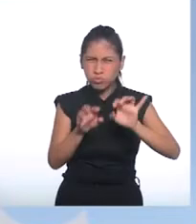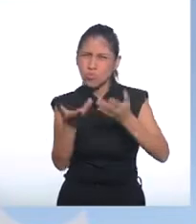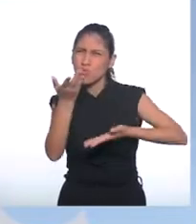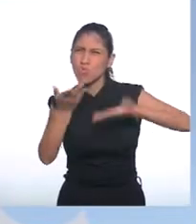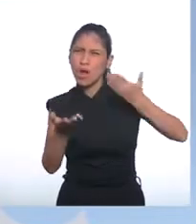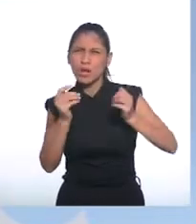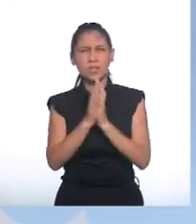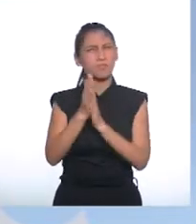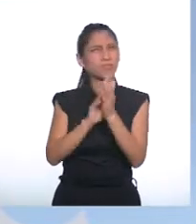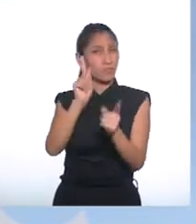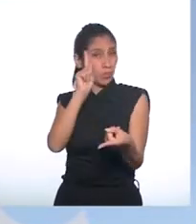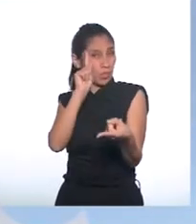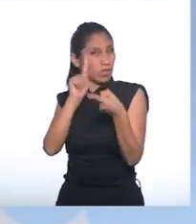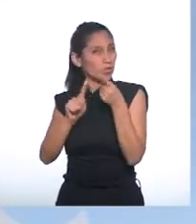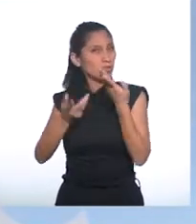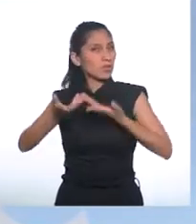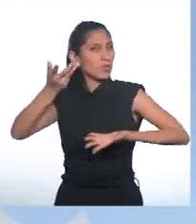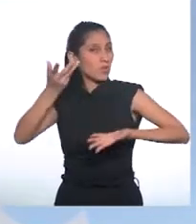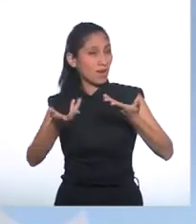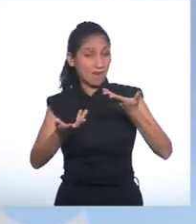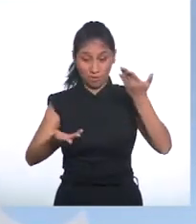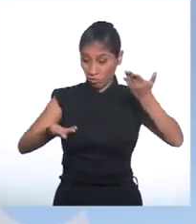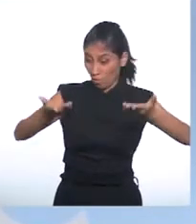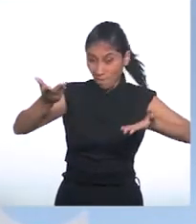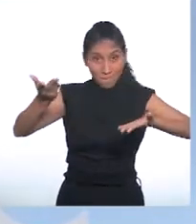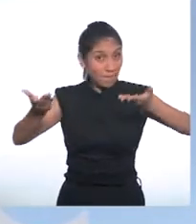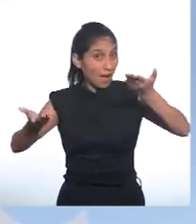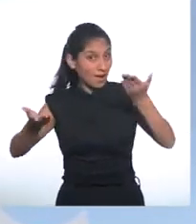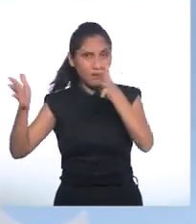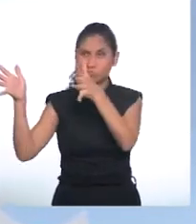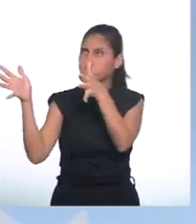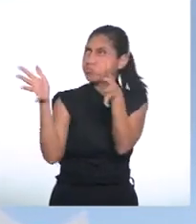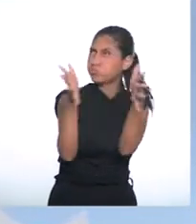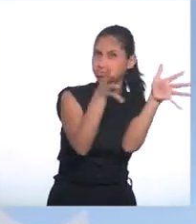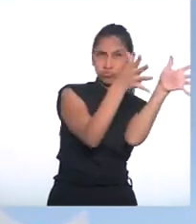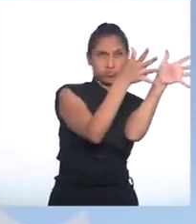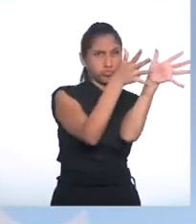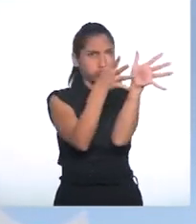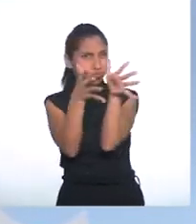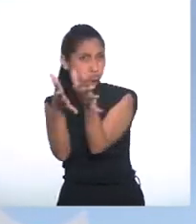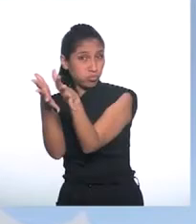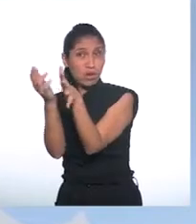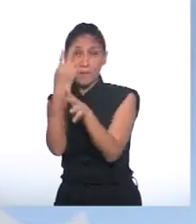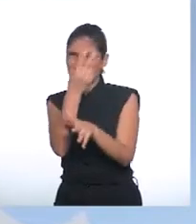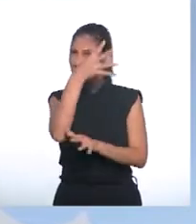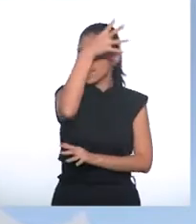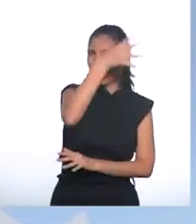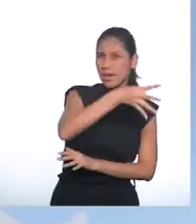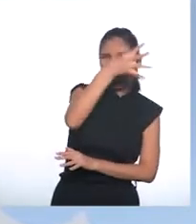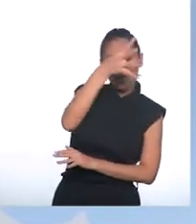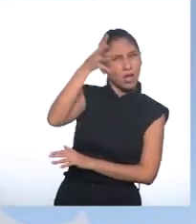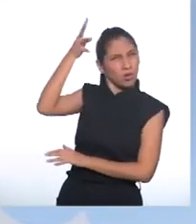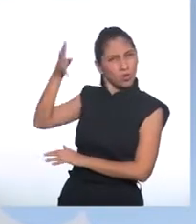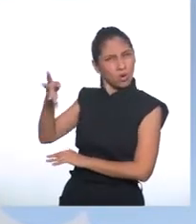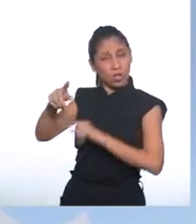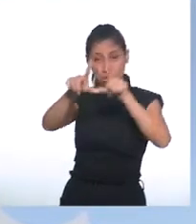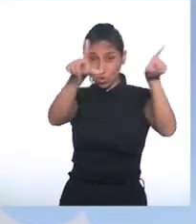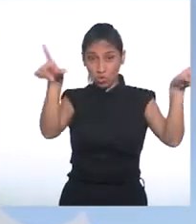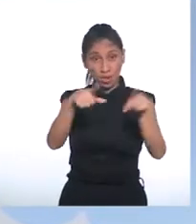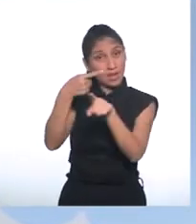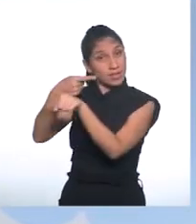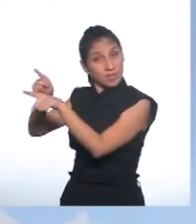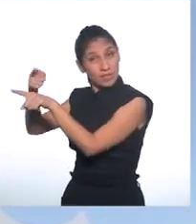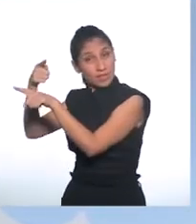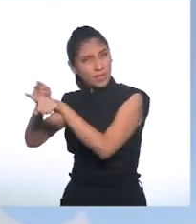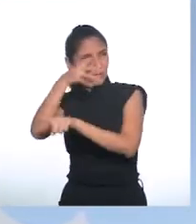Uno de los objetivos que nos trazamos fue comparar la calidad del aire entre distintos lugares. Así que quizá debamos empezar por